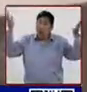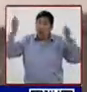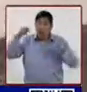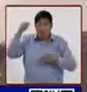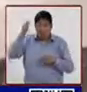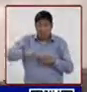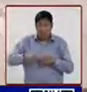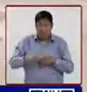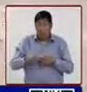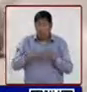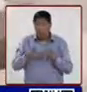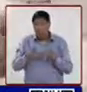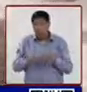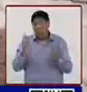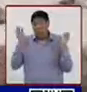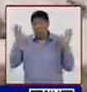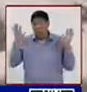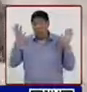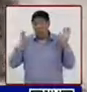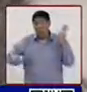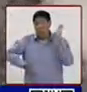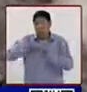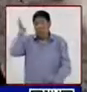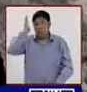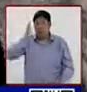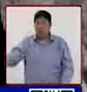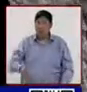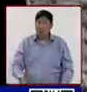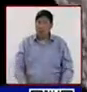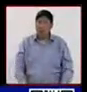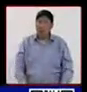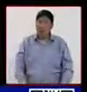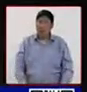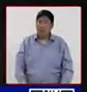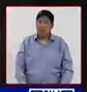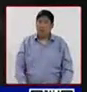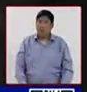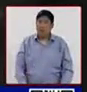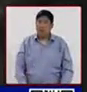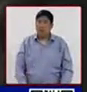aquí la trajo y la dejó y luego se fue.